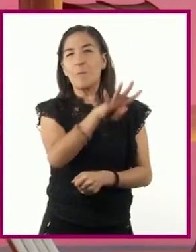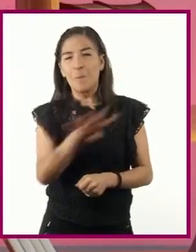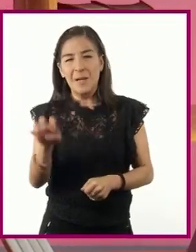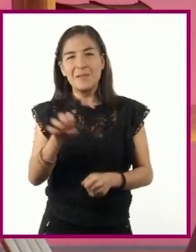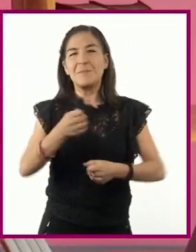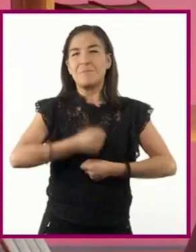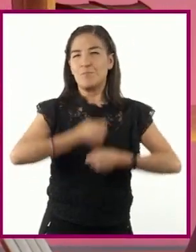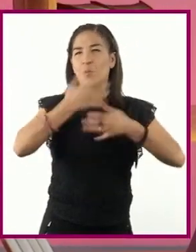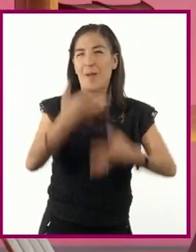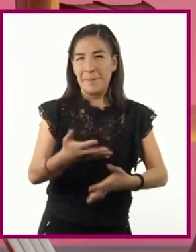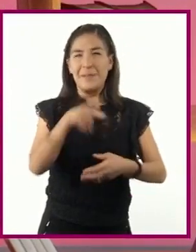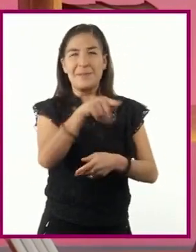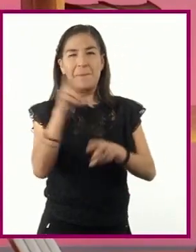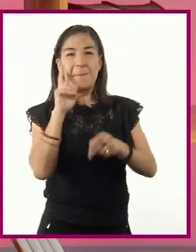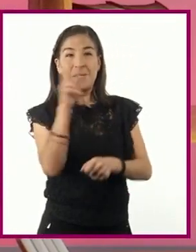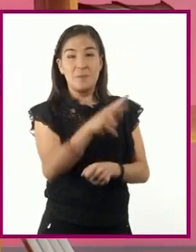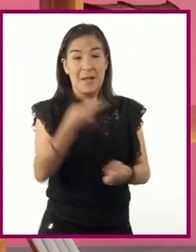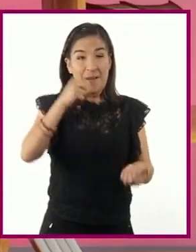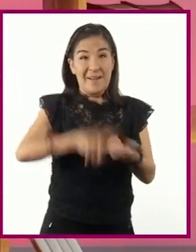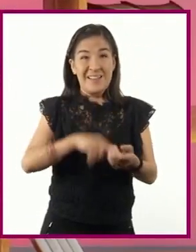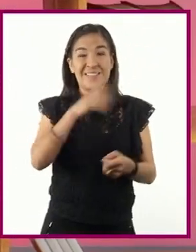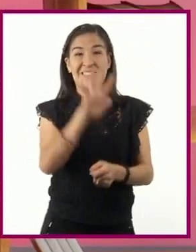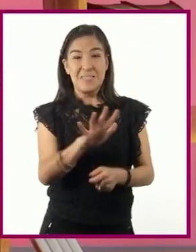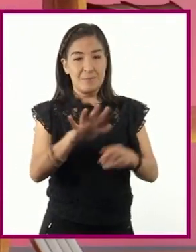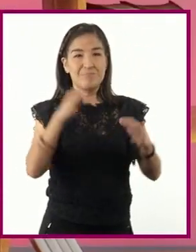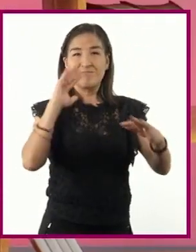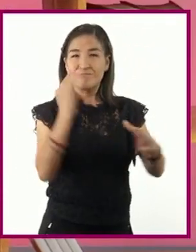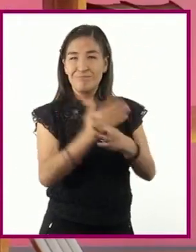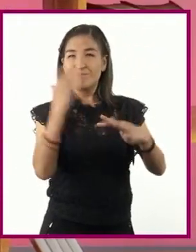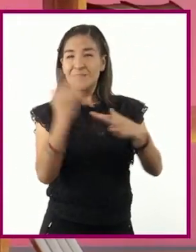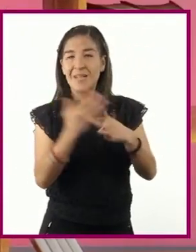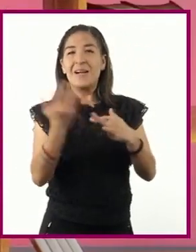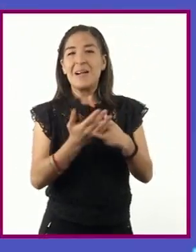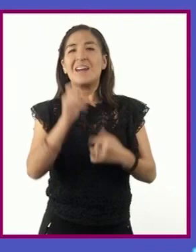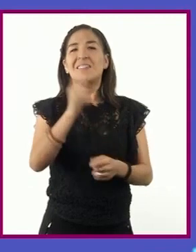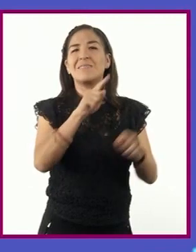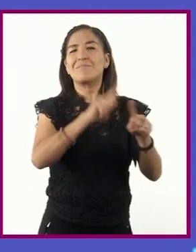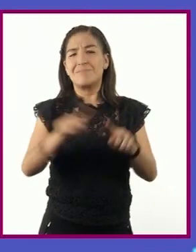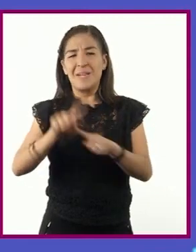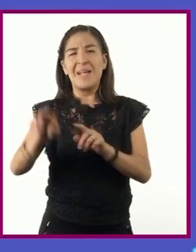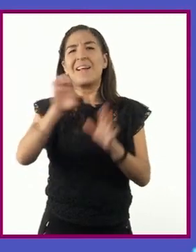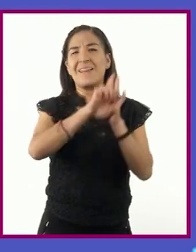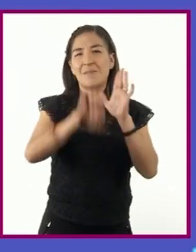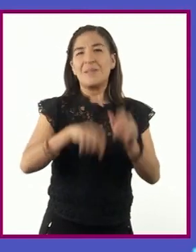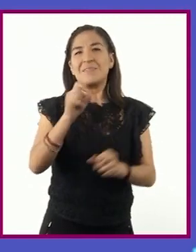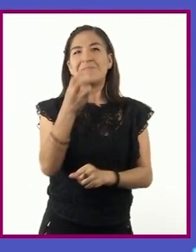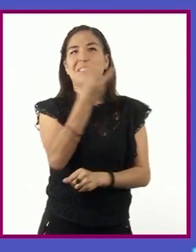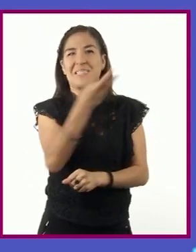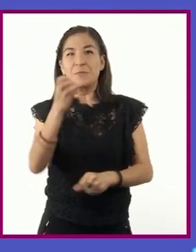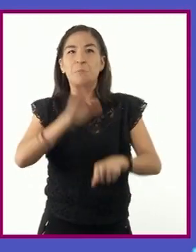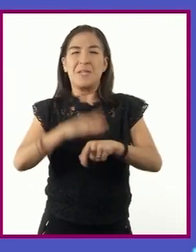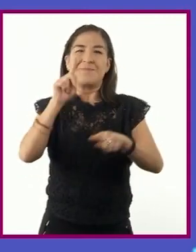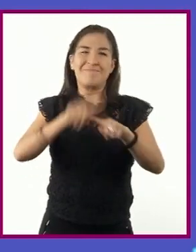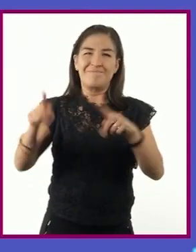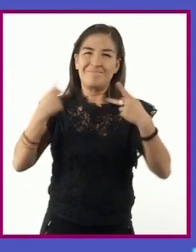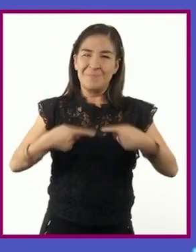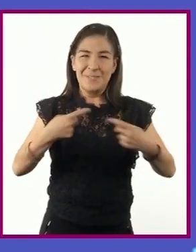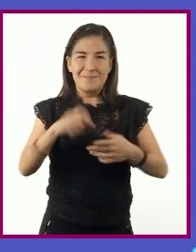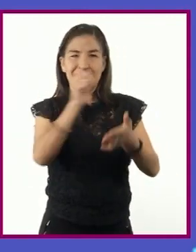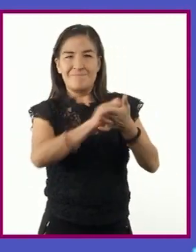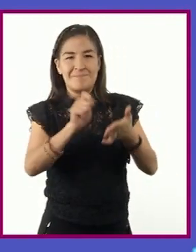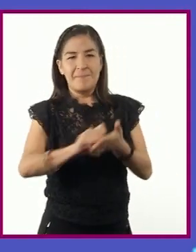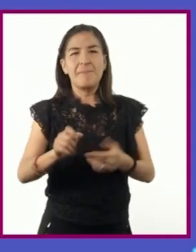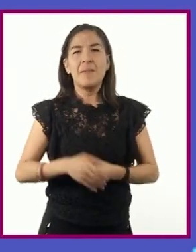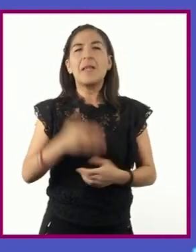400 poemas visuales en 5 tomos con ejemplos de más de 300 diferentes autores. Hasta ahora todos